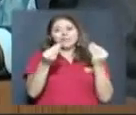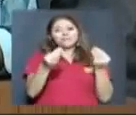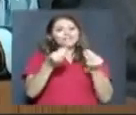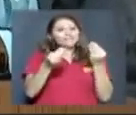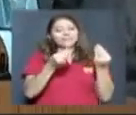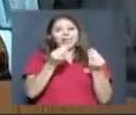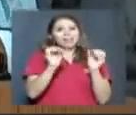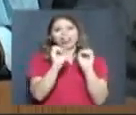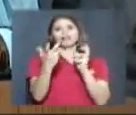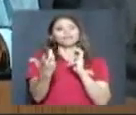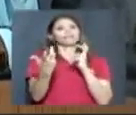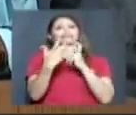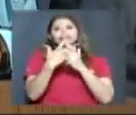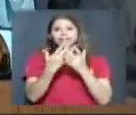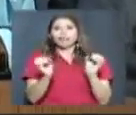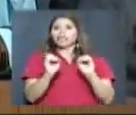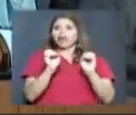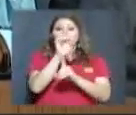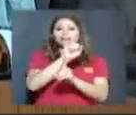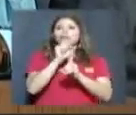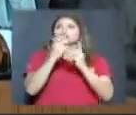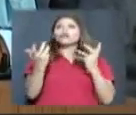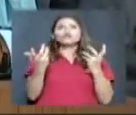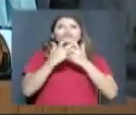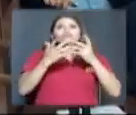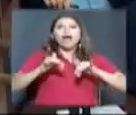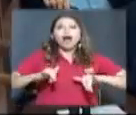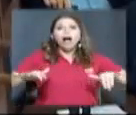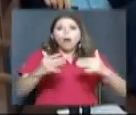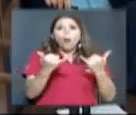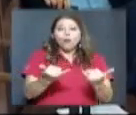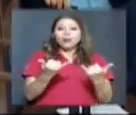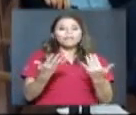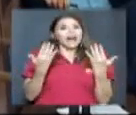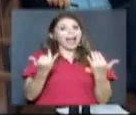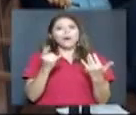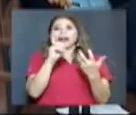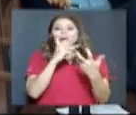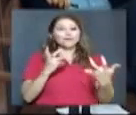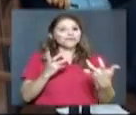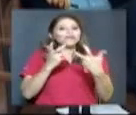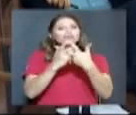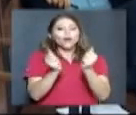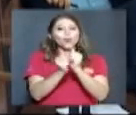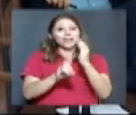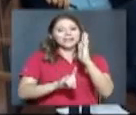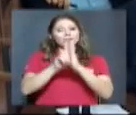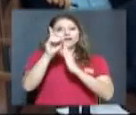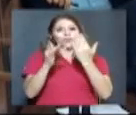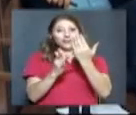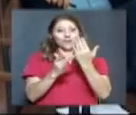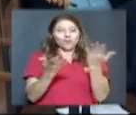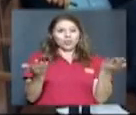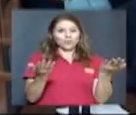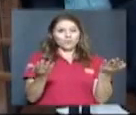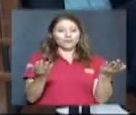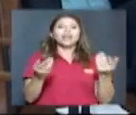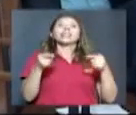está absolutamente fuera de lugar, fuera de las condiciones históricas, fuera de las condiciones del desarrollo tecnológico que tenemos y fuera de las condiciones, digamos,